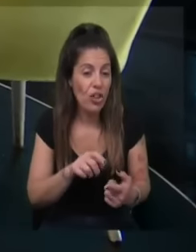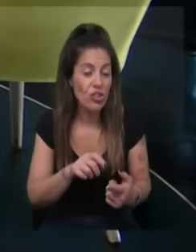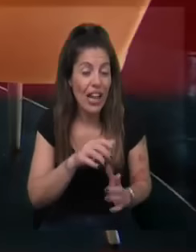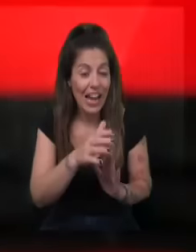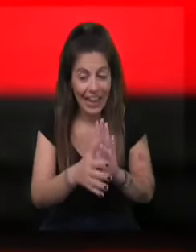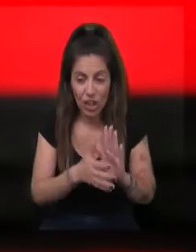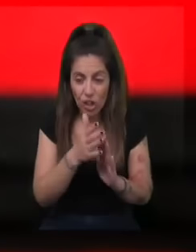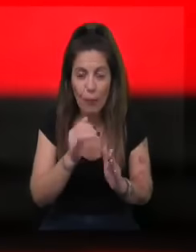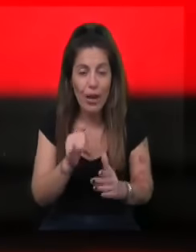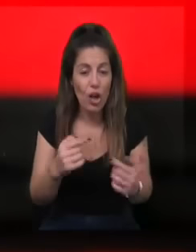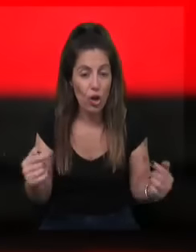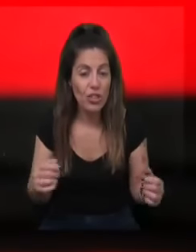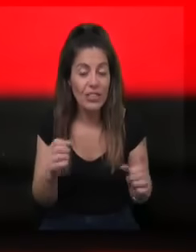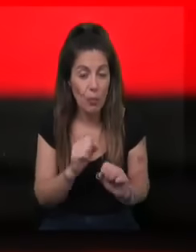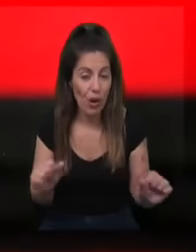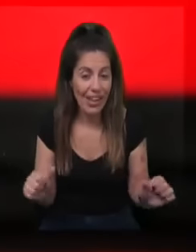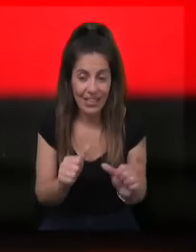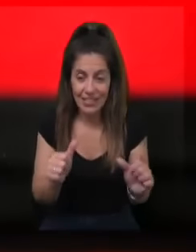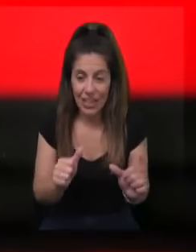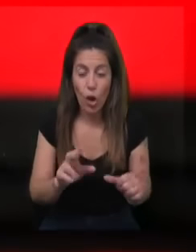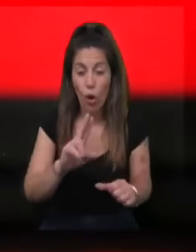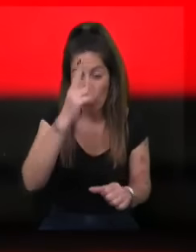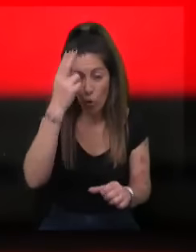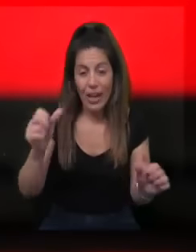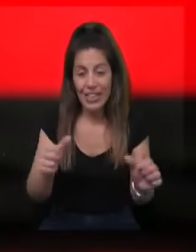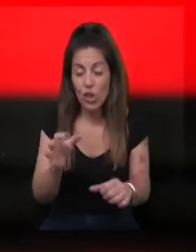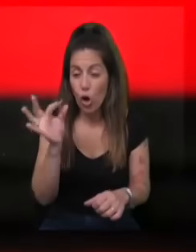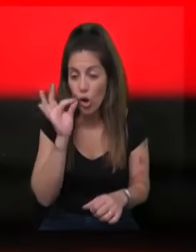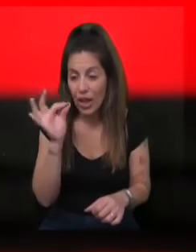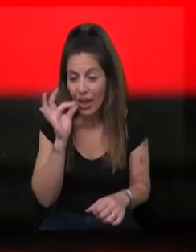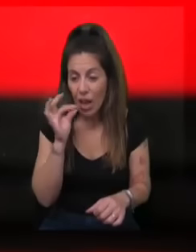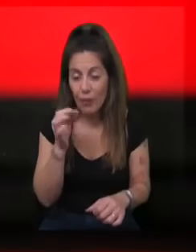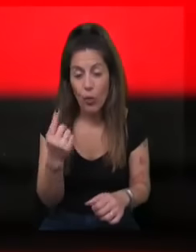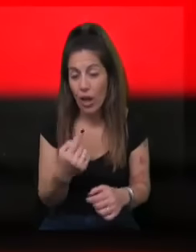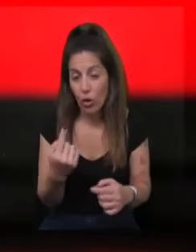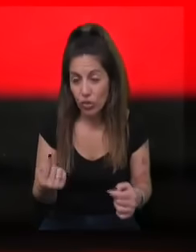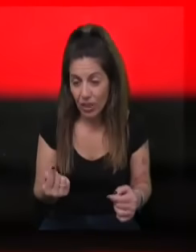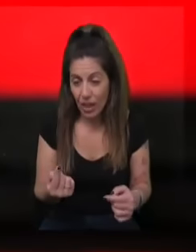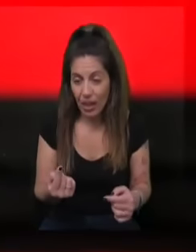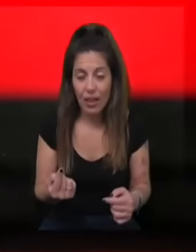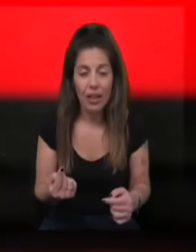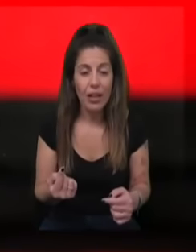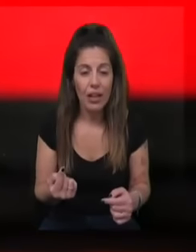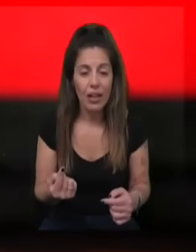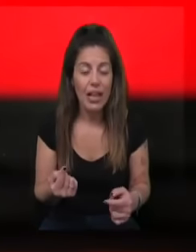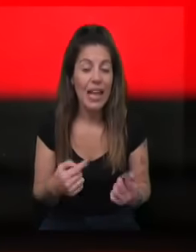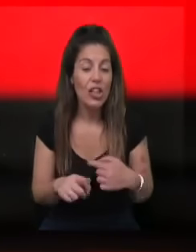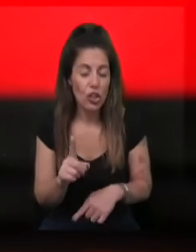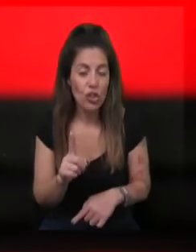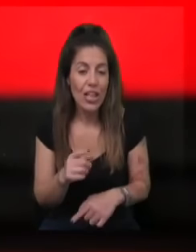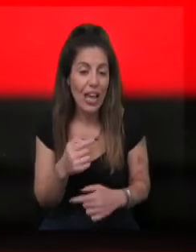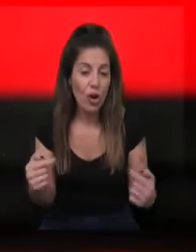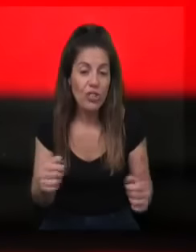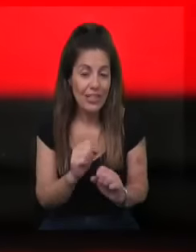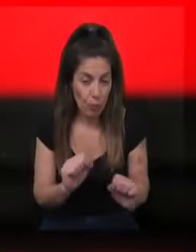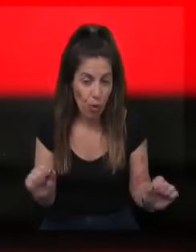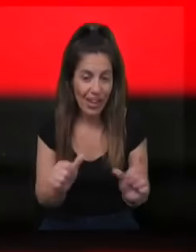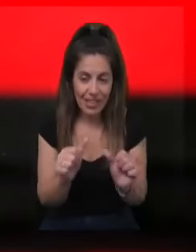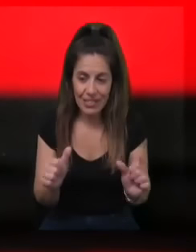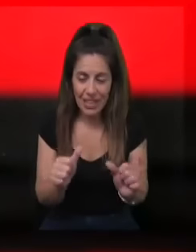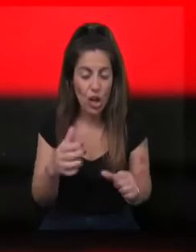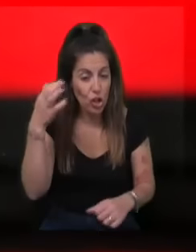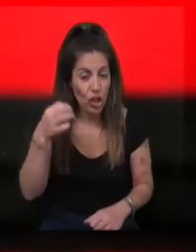eso pero cosas que se pueden hacer de hecho Uruguay hizo con el canabis una cosa sola no Este Entonces me parece que hay cosas que se pueden hacer yo